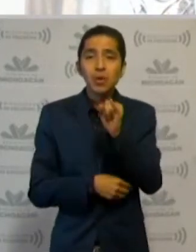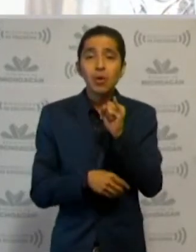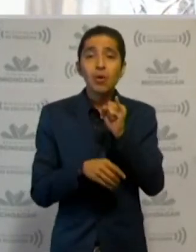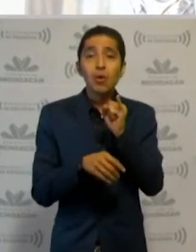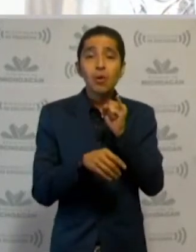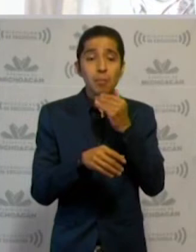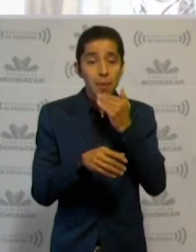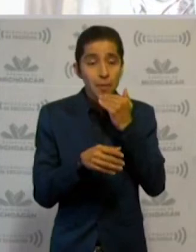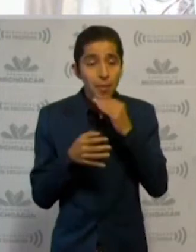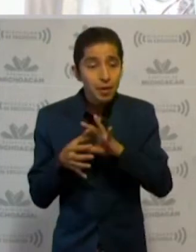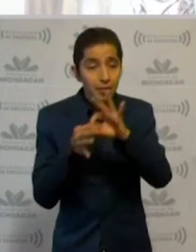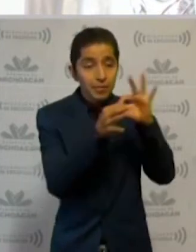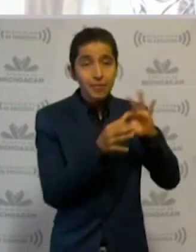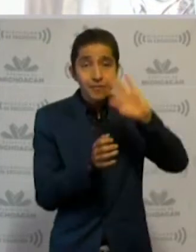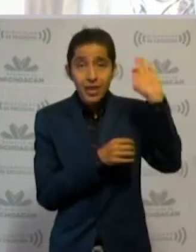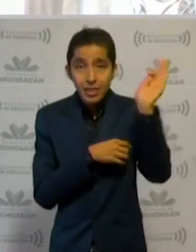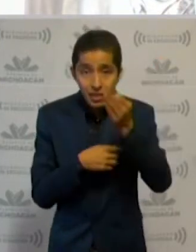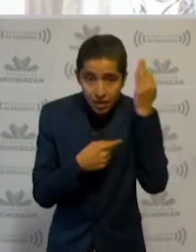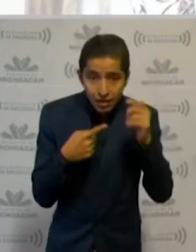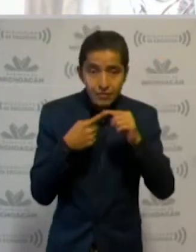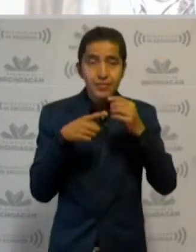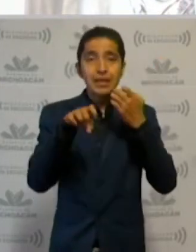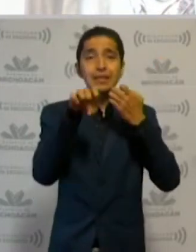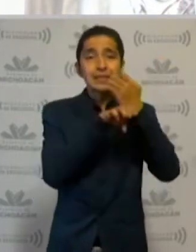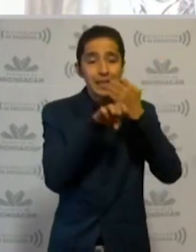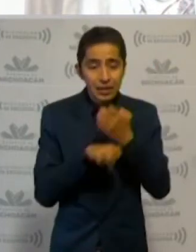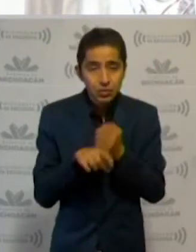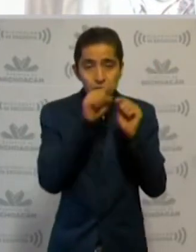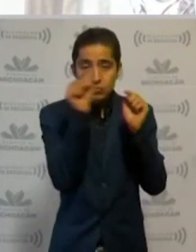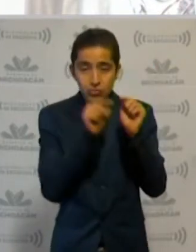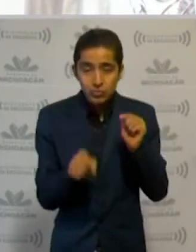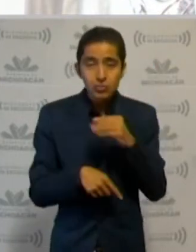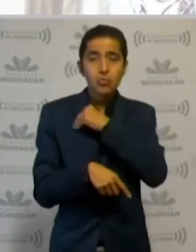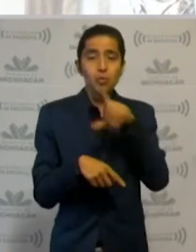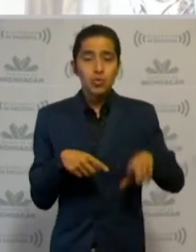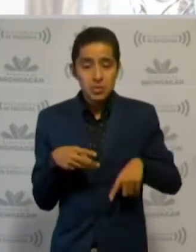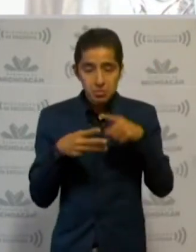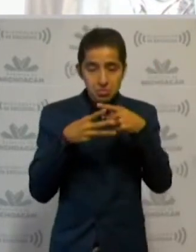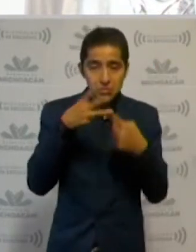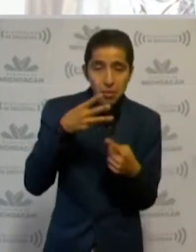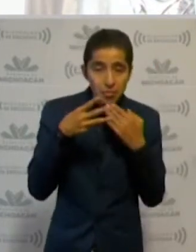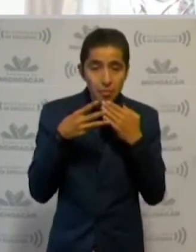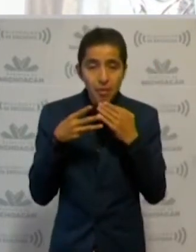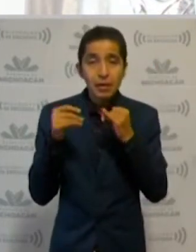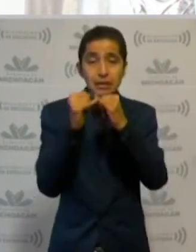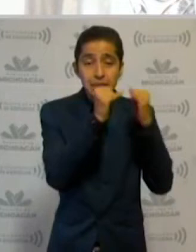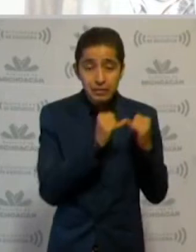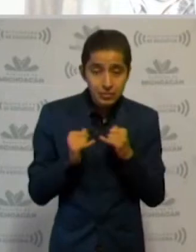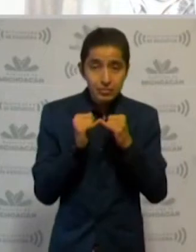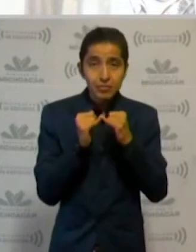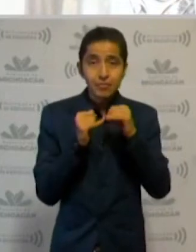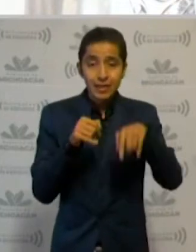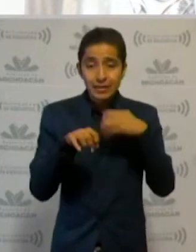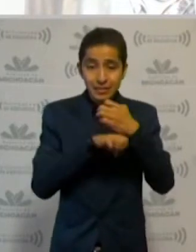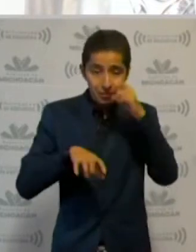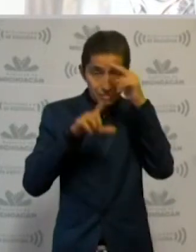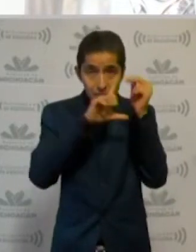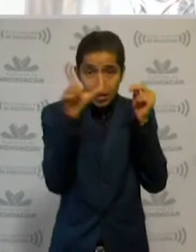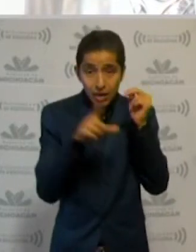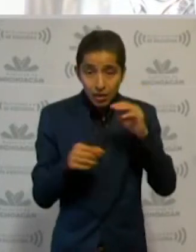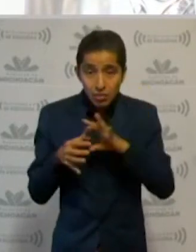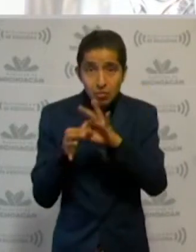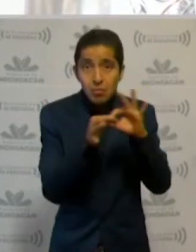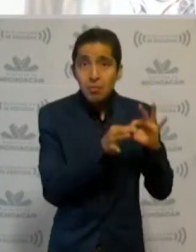coordinados federación estados municipios y todas las instituciones del estado mexicano